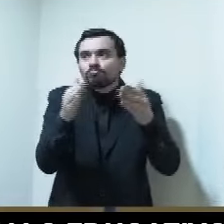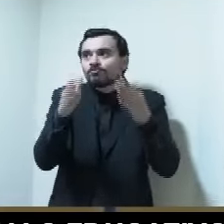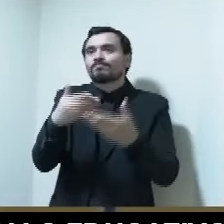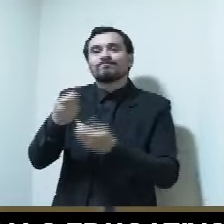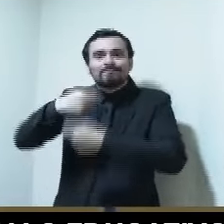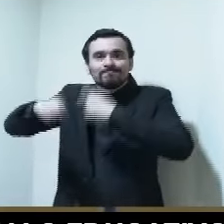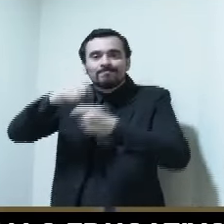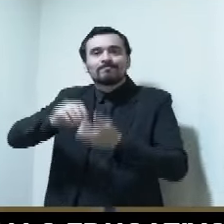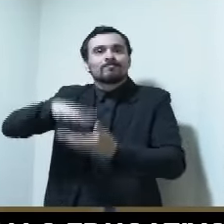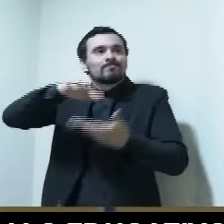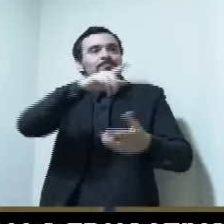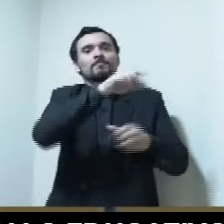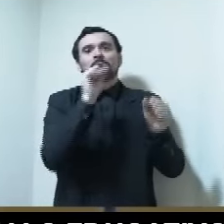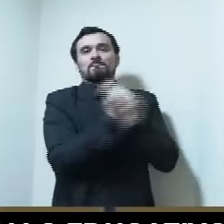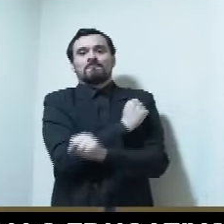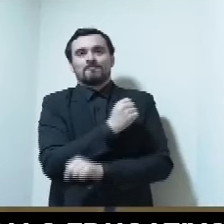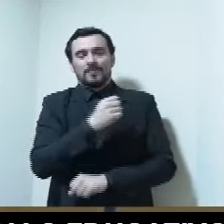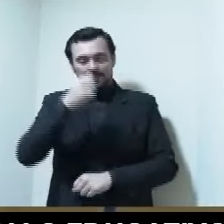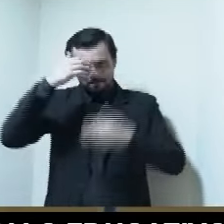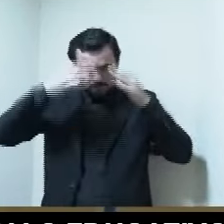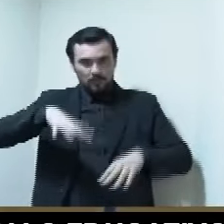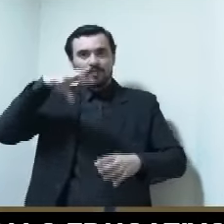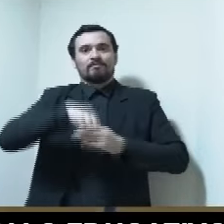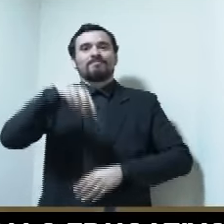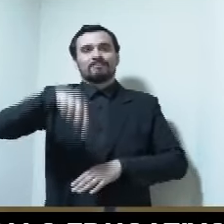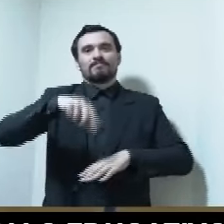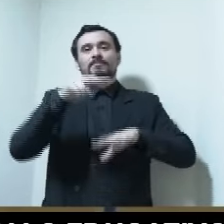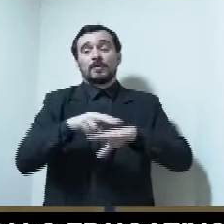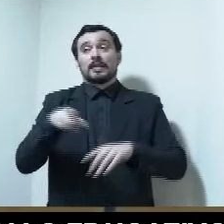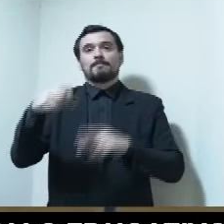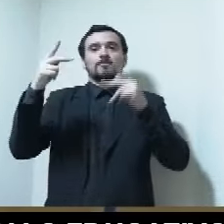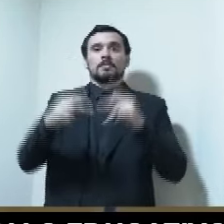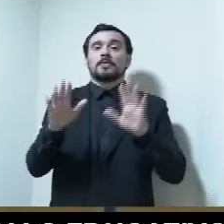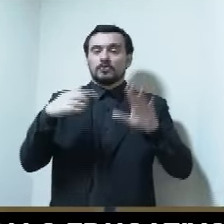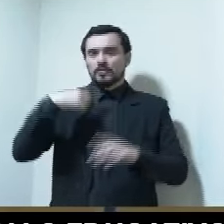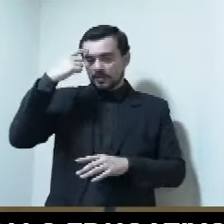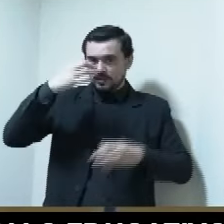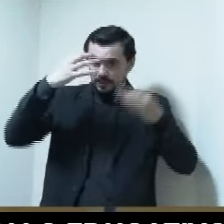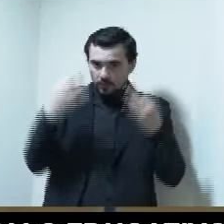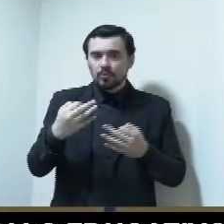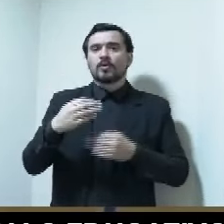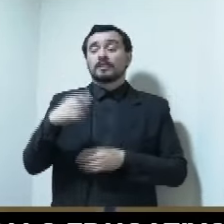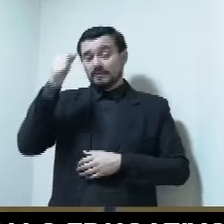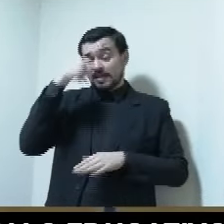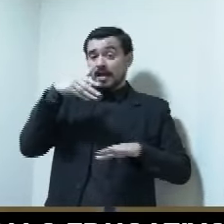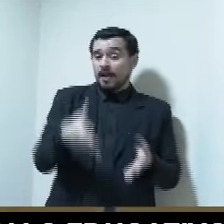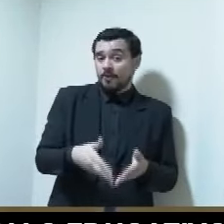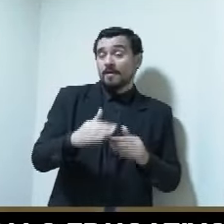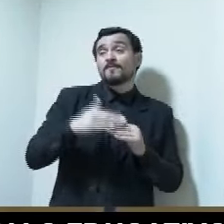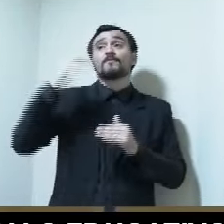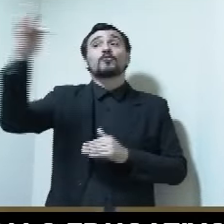del país serán las principales beneficiadas con este programa, que estoy seguro implicará un antes y un después en nuestro